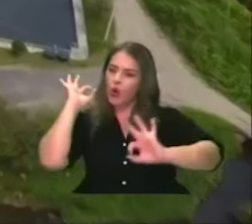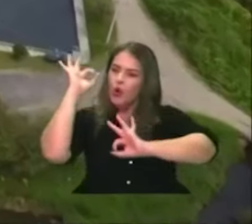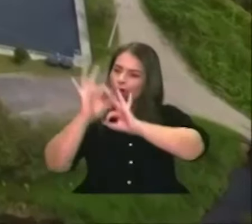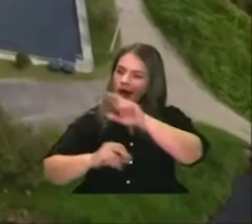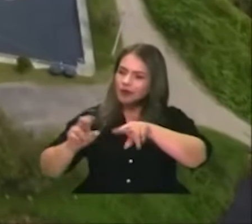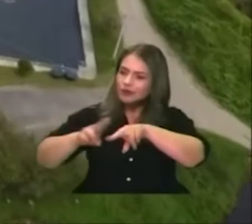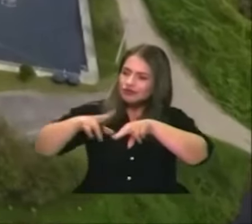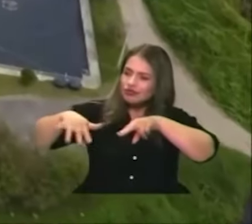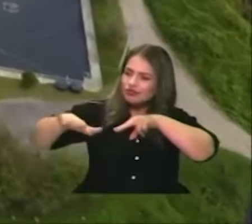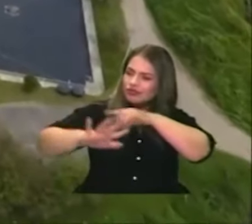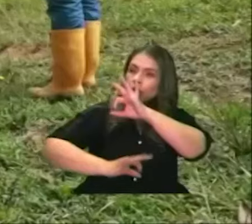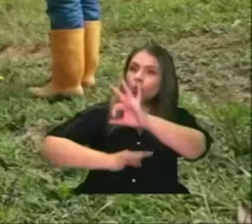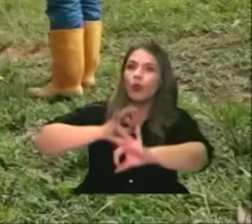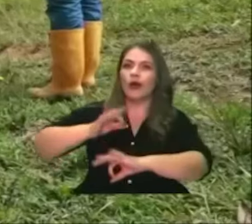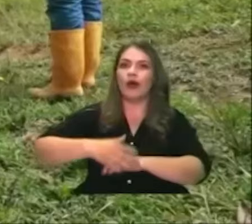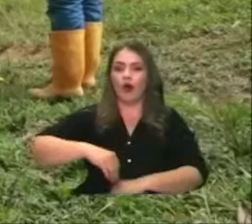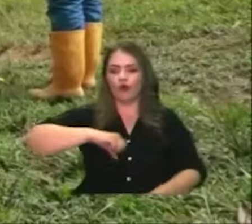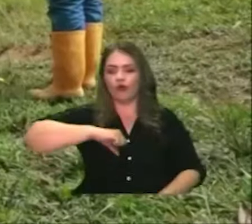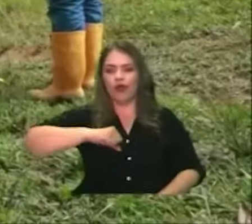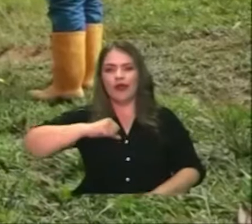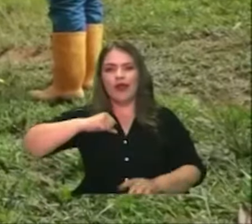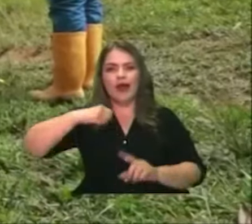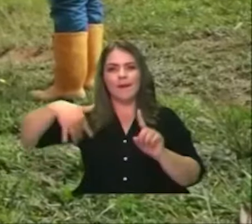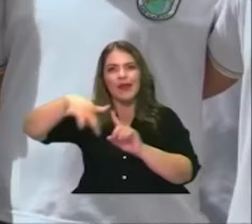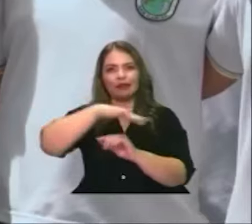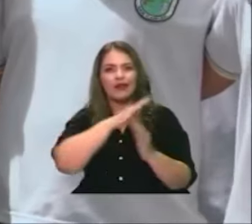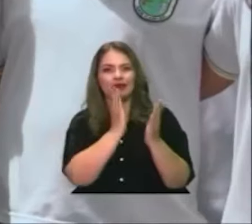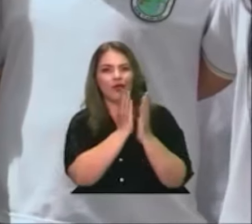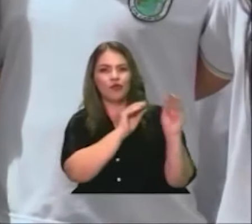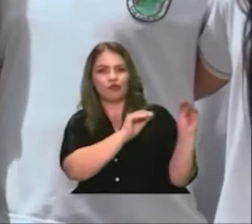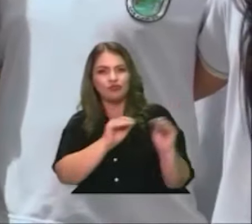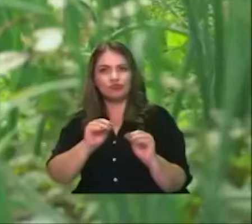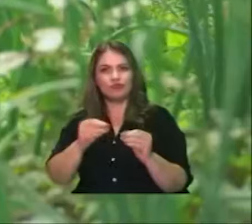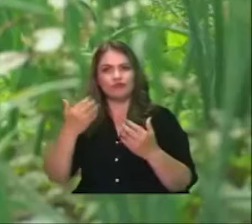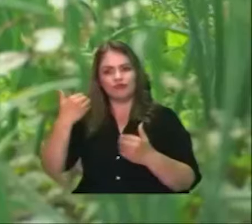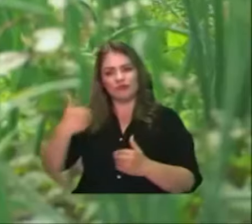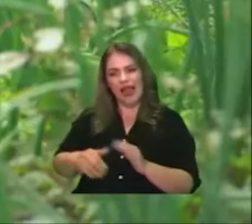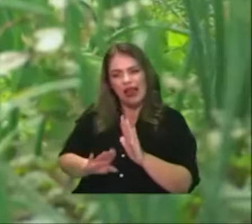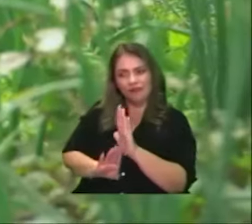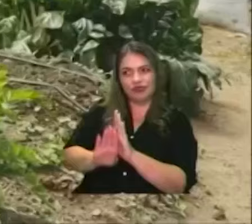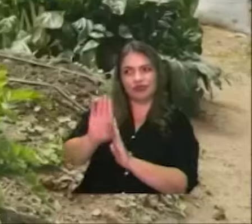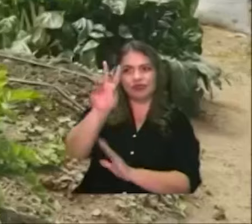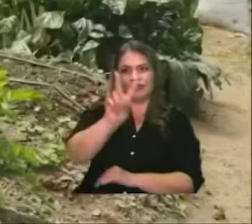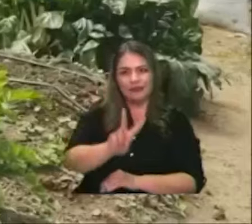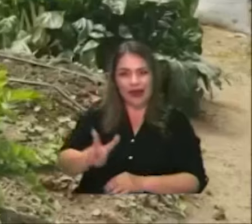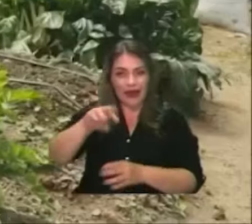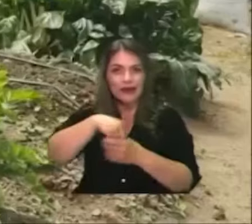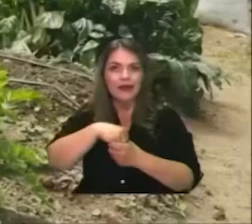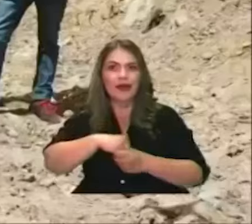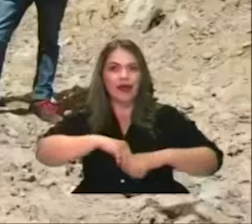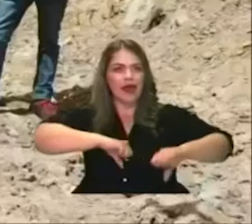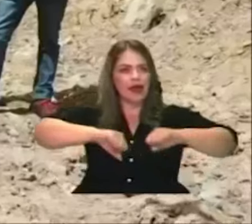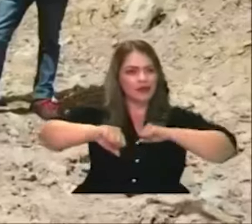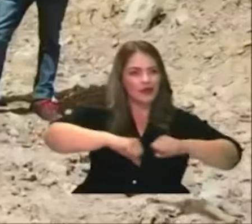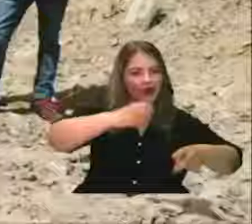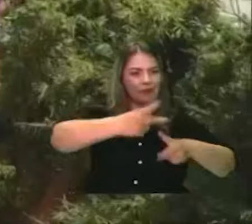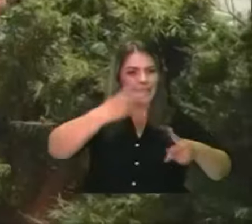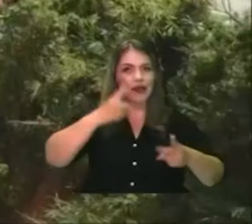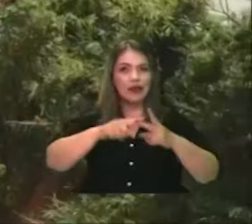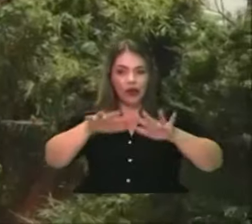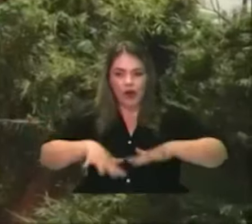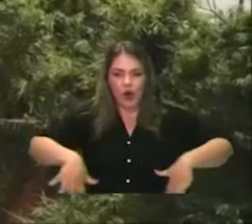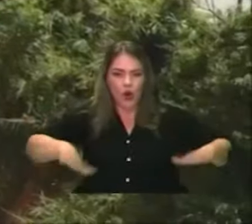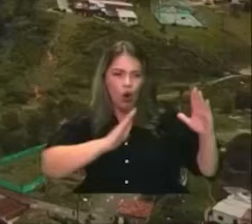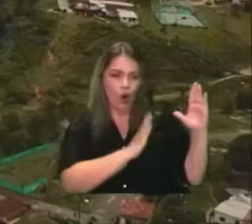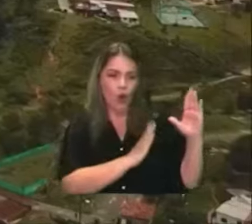biodiversidad y los recursos naturales. Autoridad Ambiental y Educación. Somos crecimiento verde, gestión del